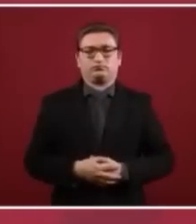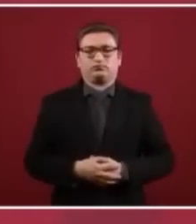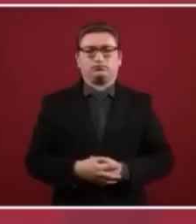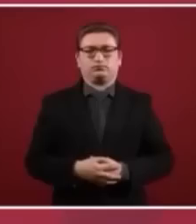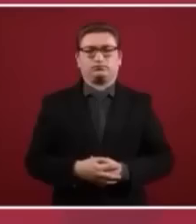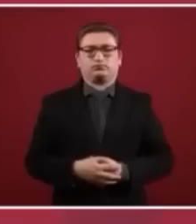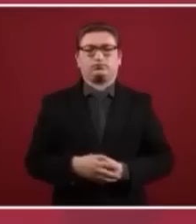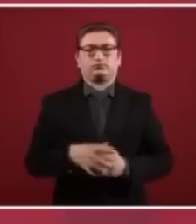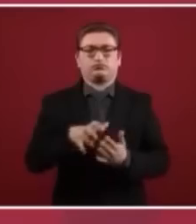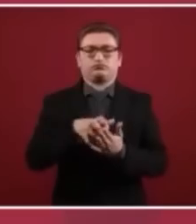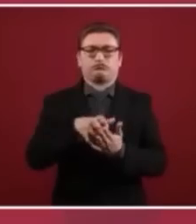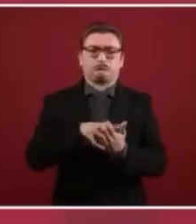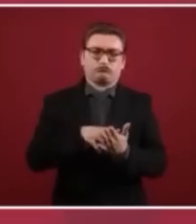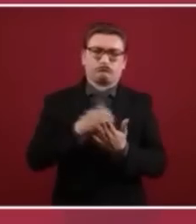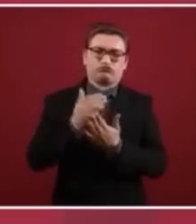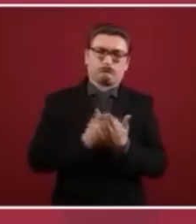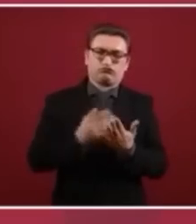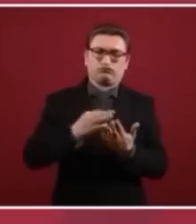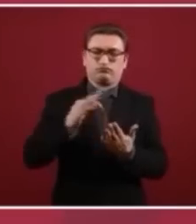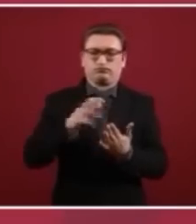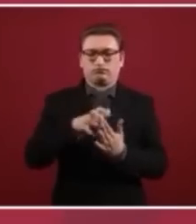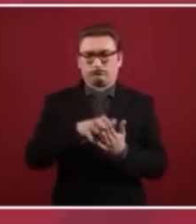Vamos a ahorrar